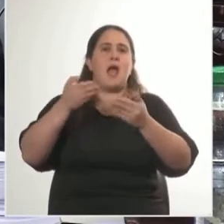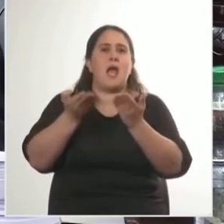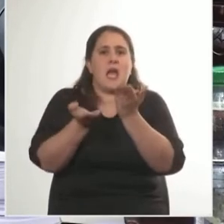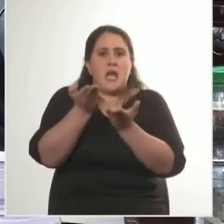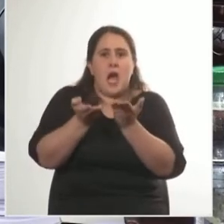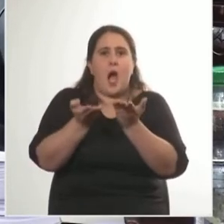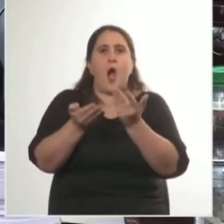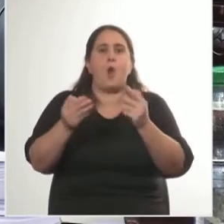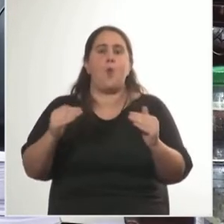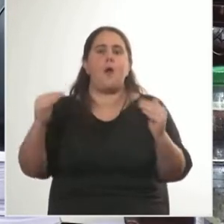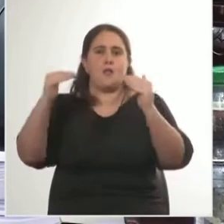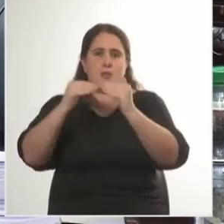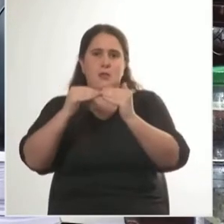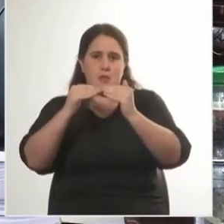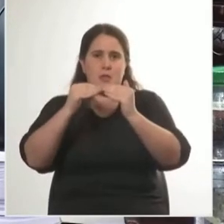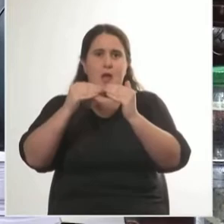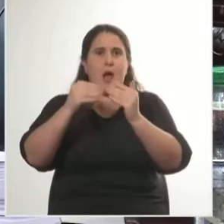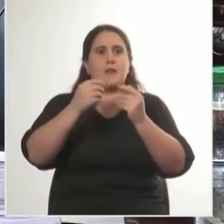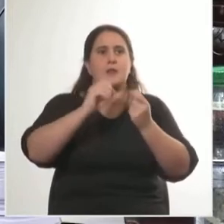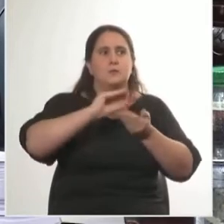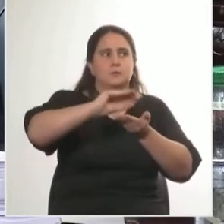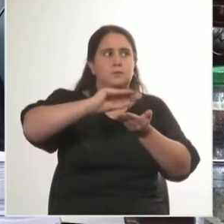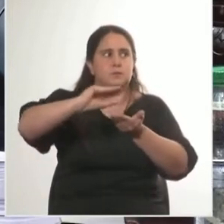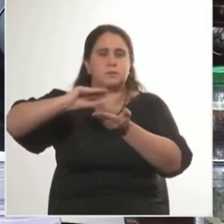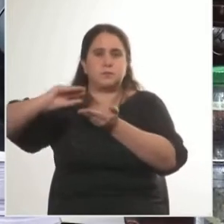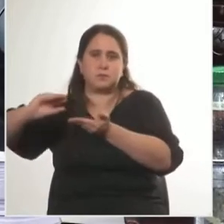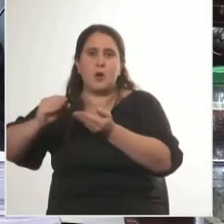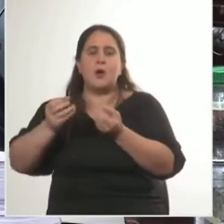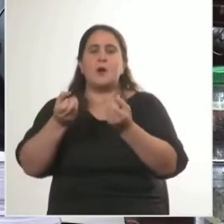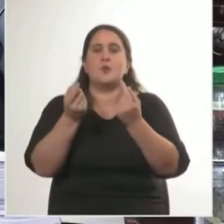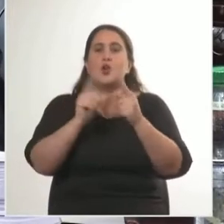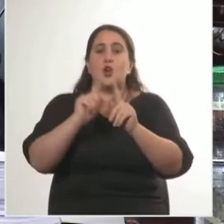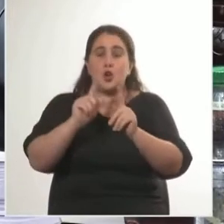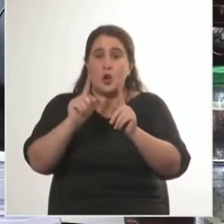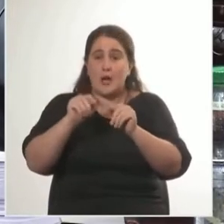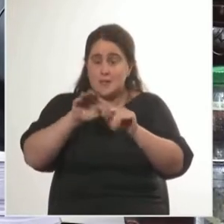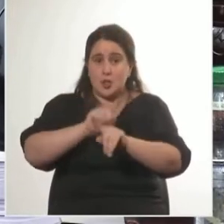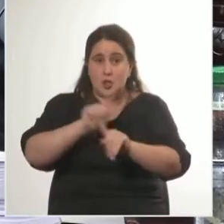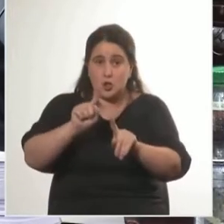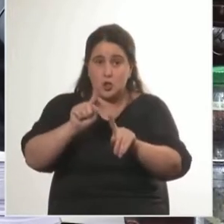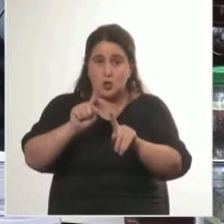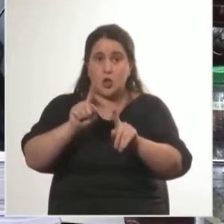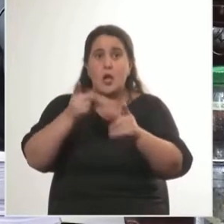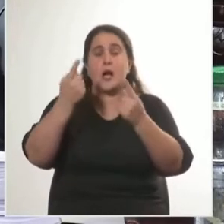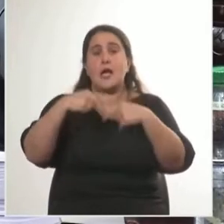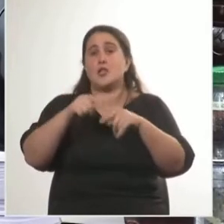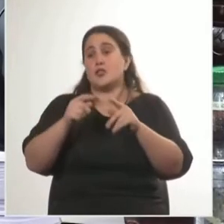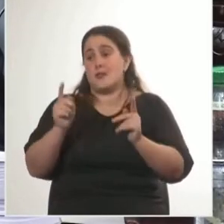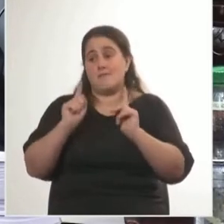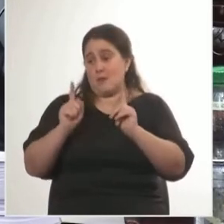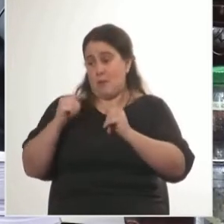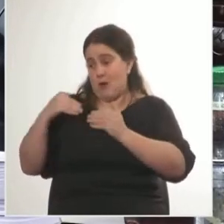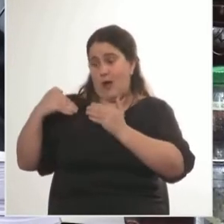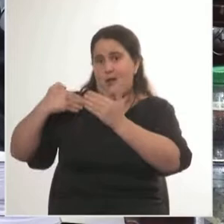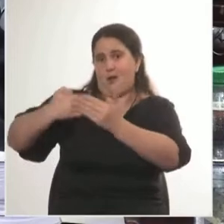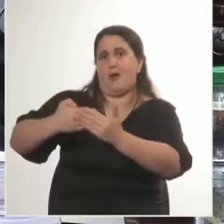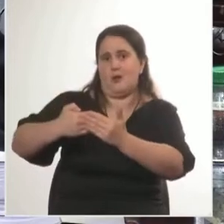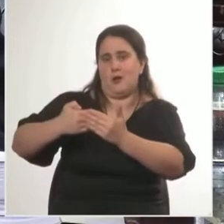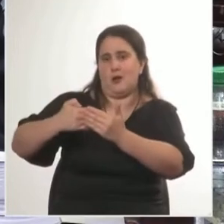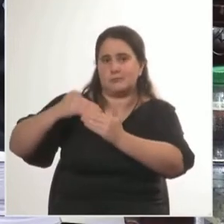clave de igualdad, en clave de redistribución, porque si no vamos a seguir viendo lo que se ha visto hasta el momento,